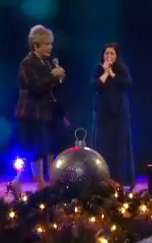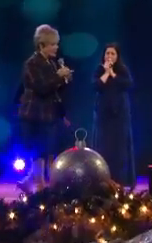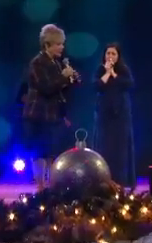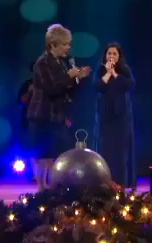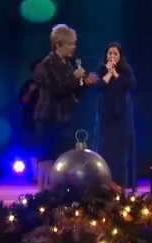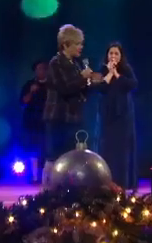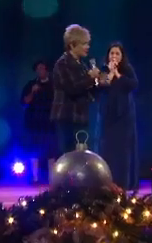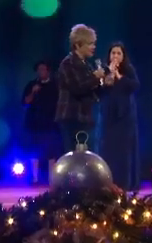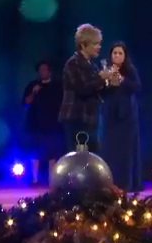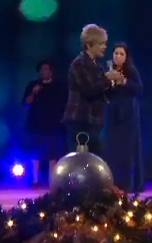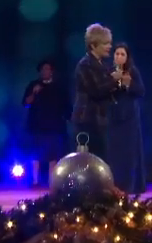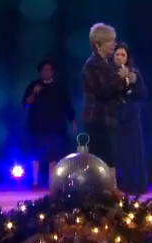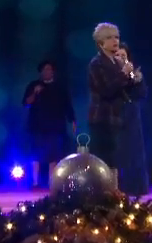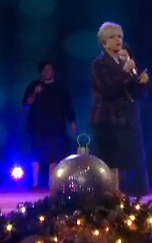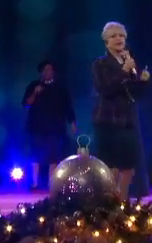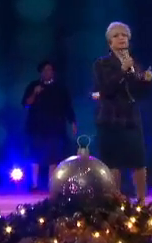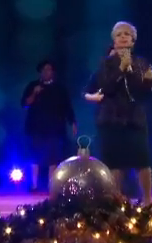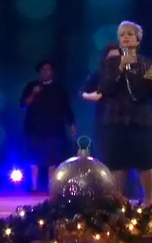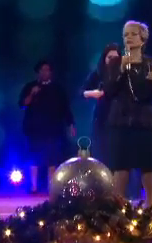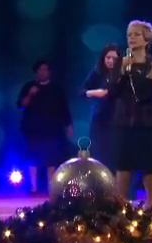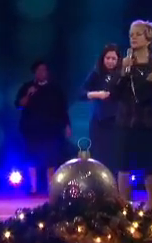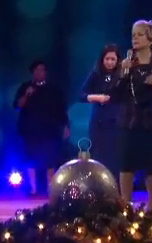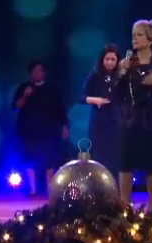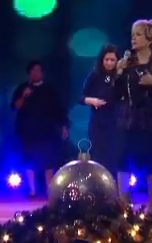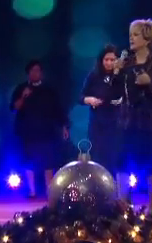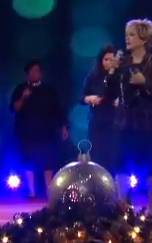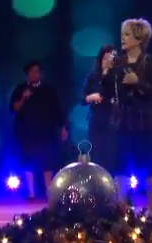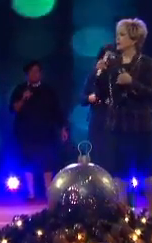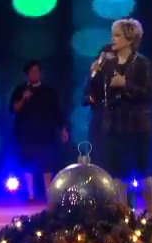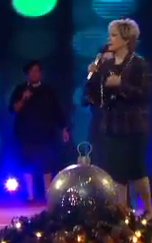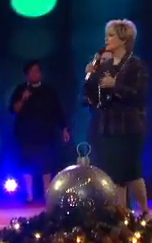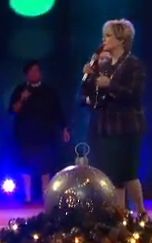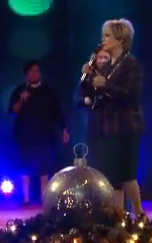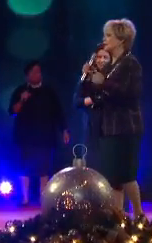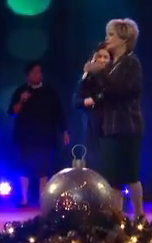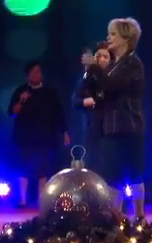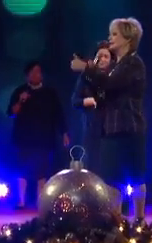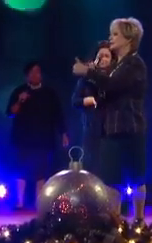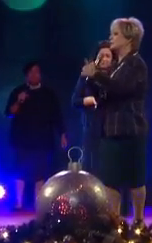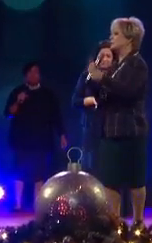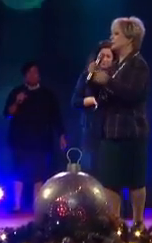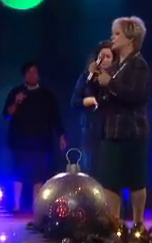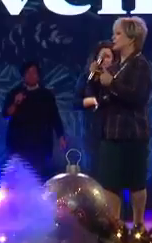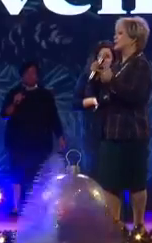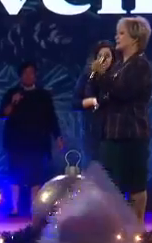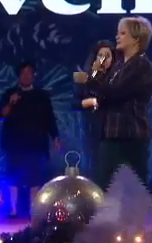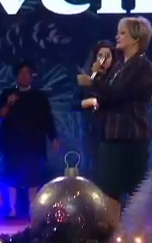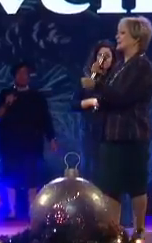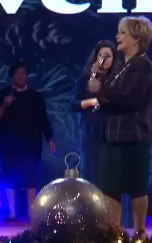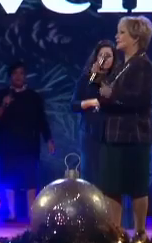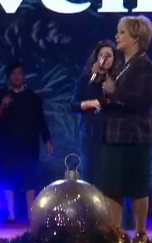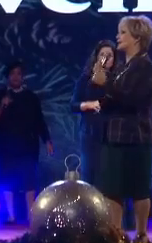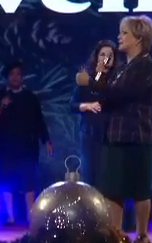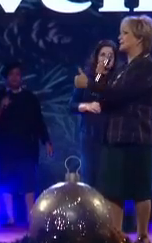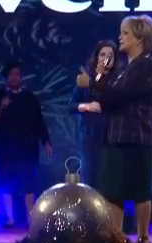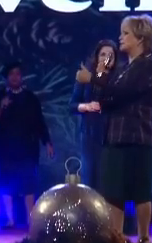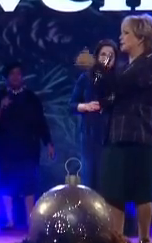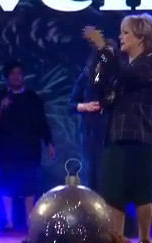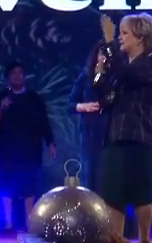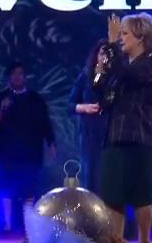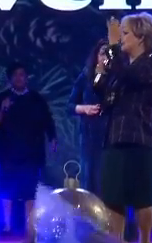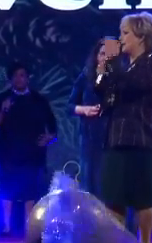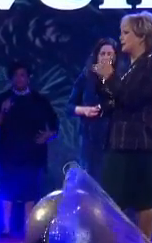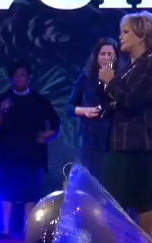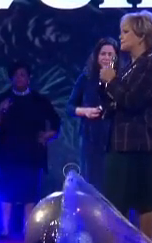Eso, porque la Biblia dice que debemos orar en todo tiempo y que llevemos todas nuestras inquietudes, toda nuestra ansiedad, todas nuestras